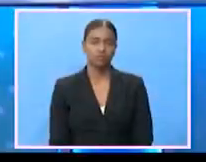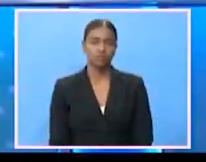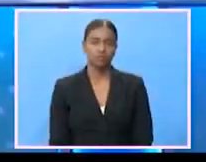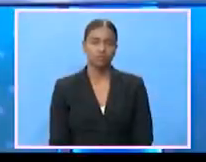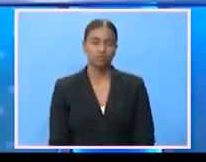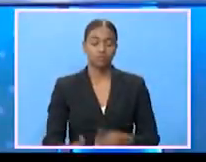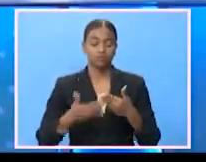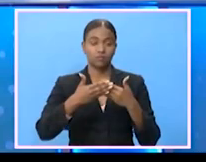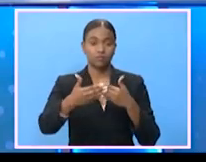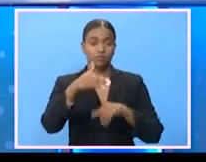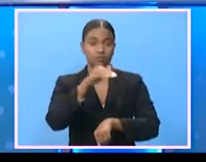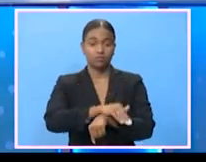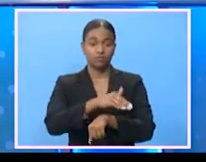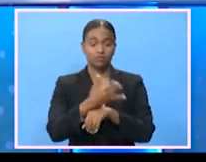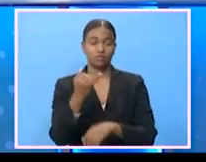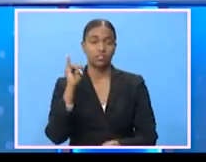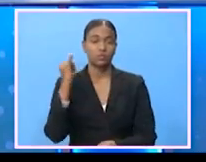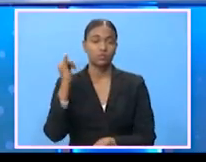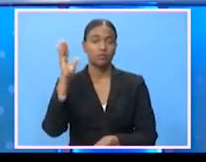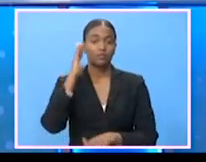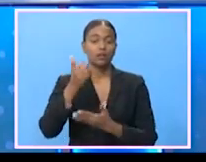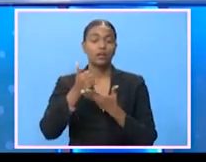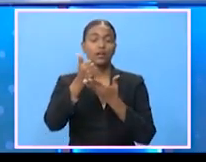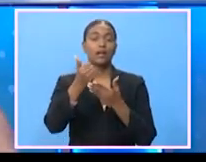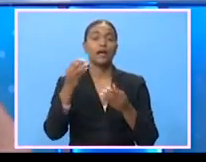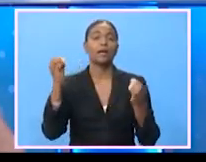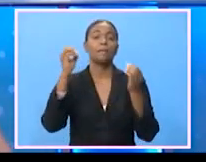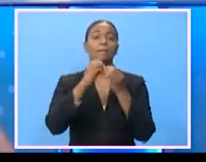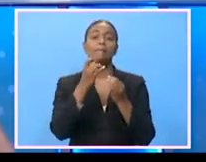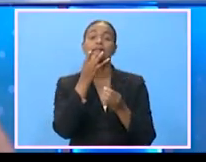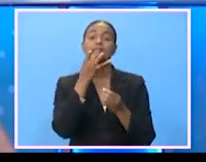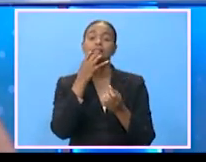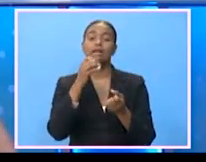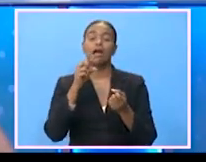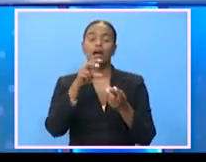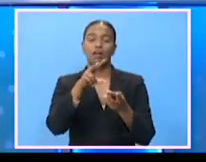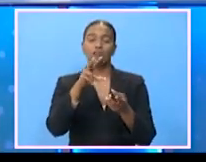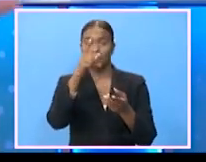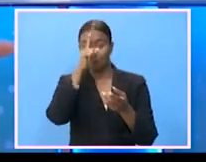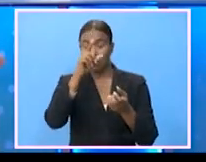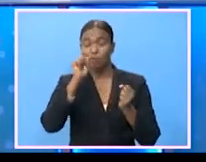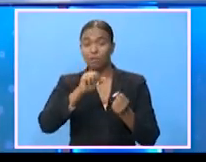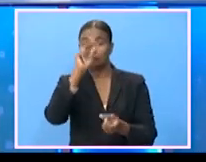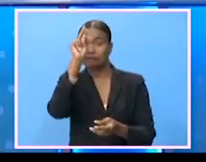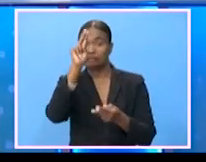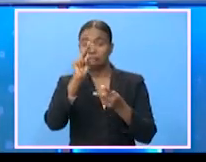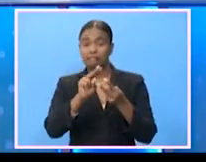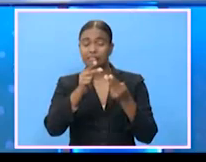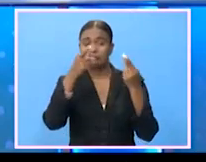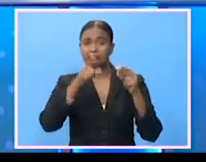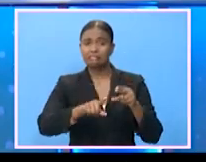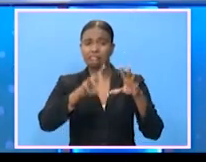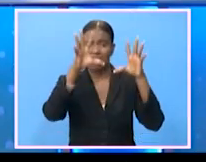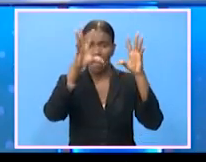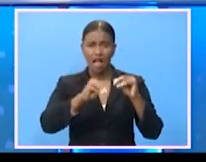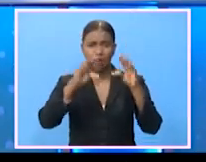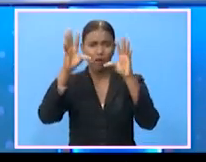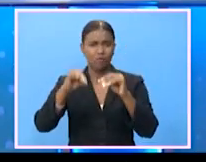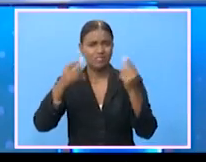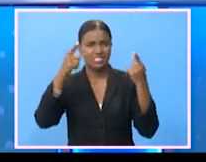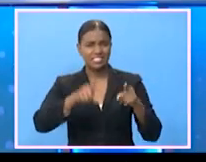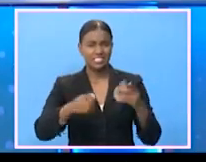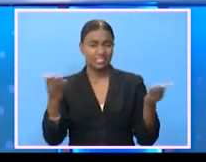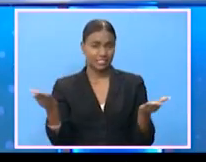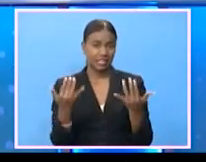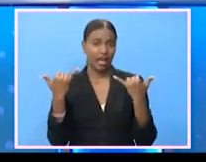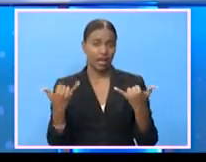Señores, y a partir de la noche de este jueves inyectarán más energía al sistema eléctrico para así reducir el déficit energético que nos